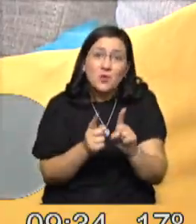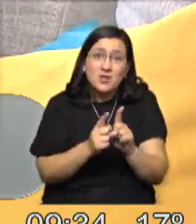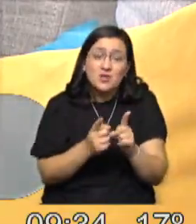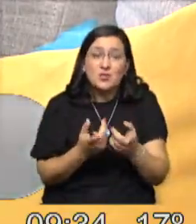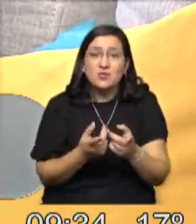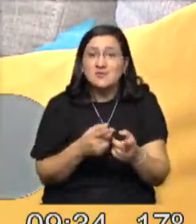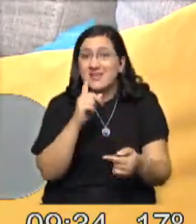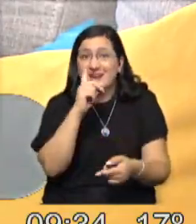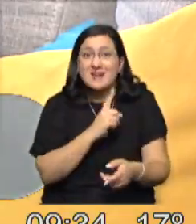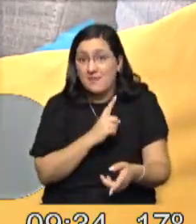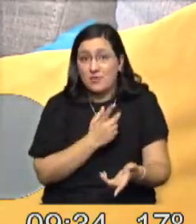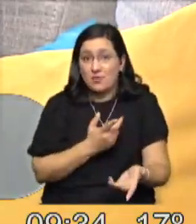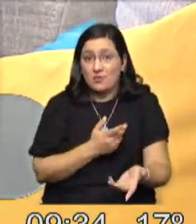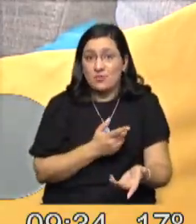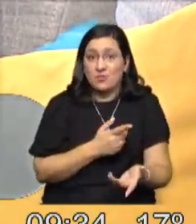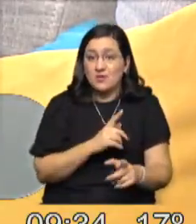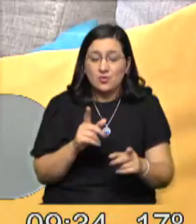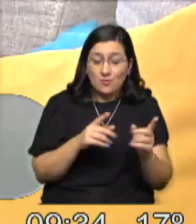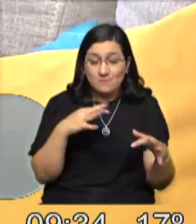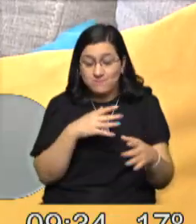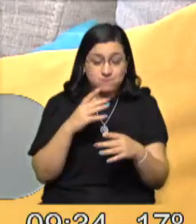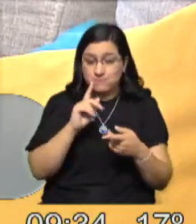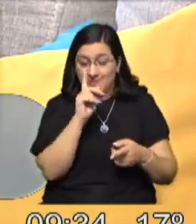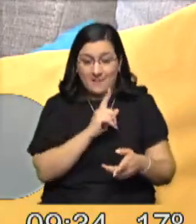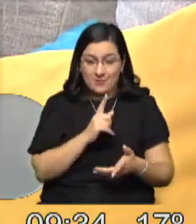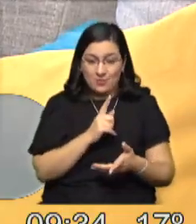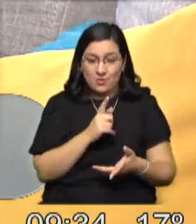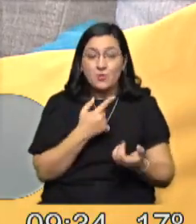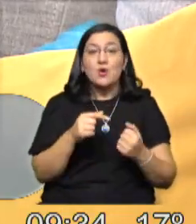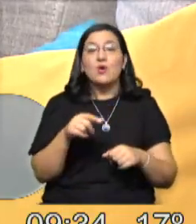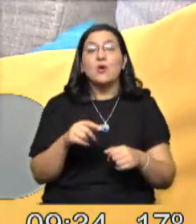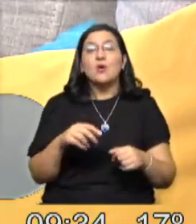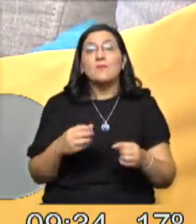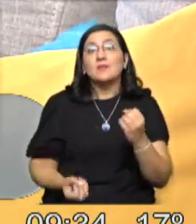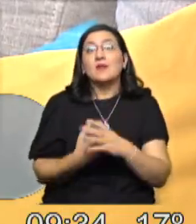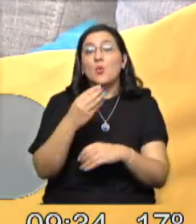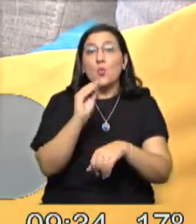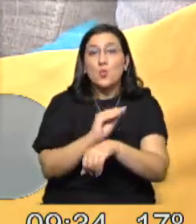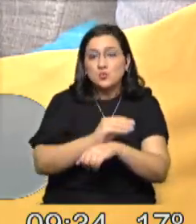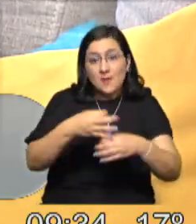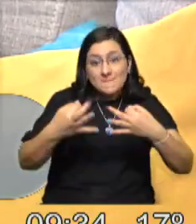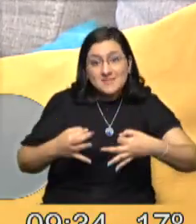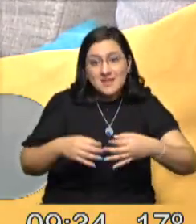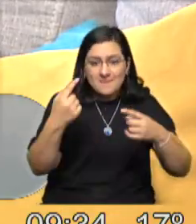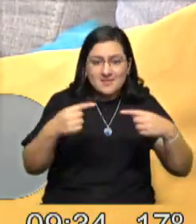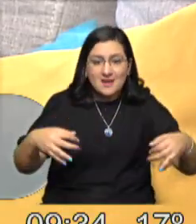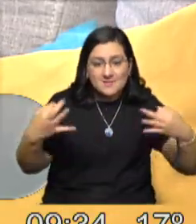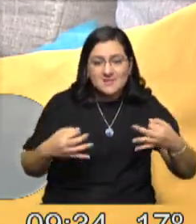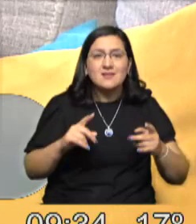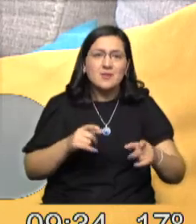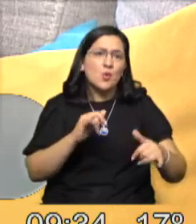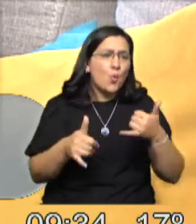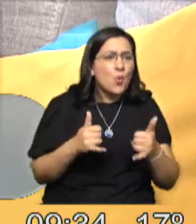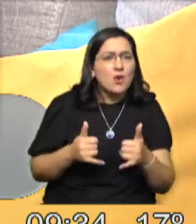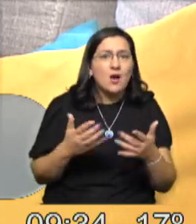algo interactivo, era todo movilizante, ¿no? Bueno, ya creamos un curso especial para ellos, conseguí un material especial y mucho juego, mucha cosa. Ahora se usa